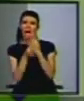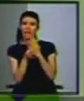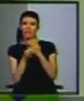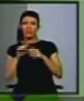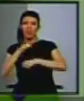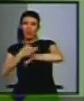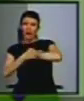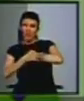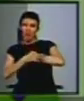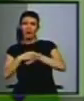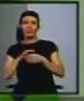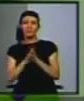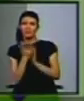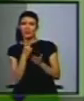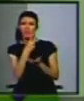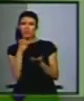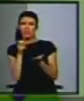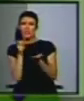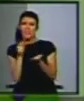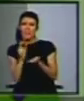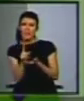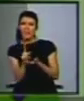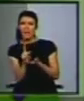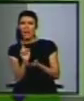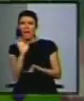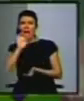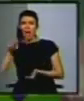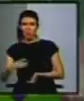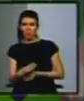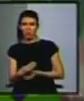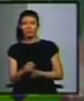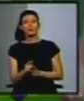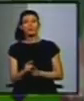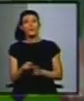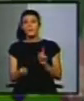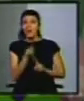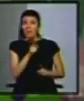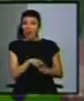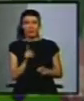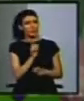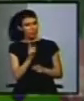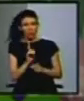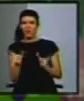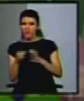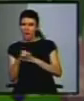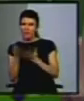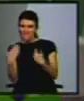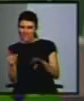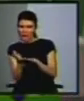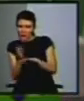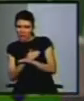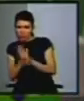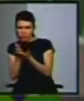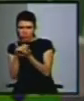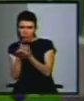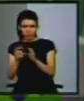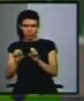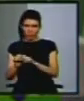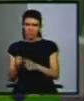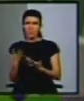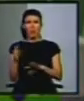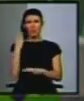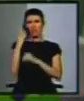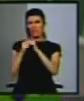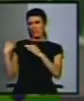avaluados en más de 200.000 euros. No era la primera vez que delinquían. Son una banda organizada y por lo menos llevaban